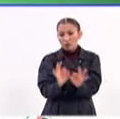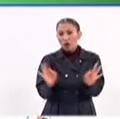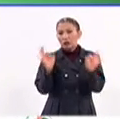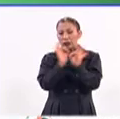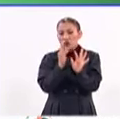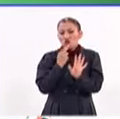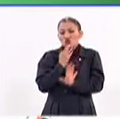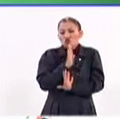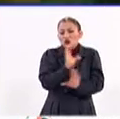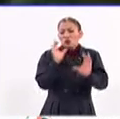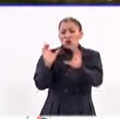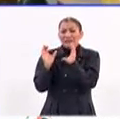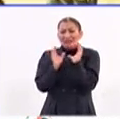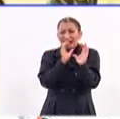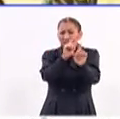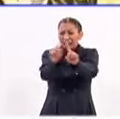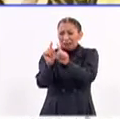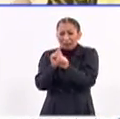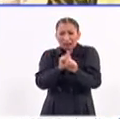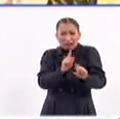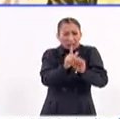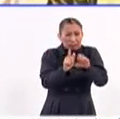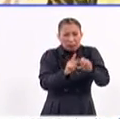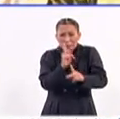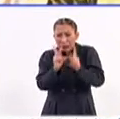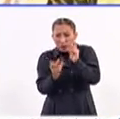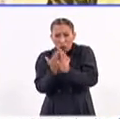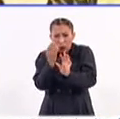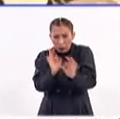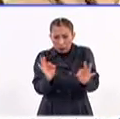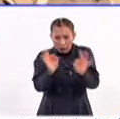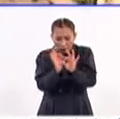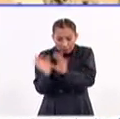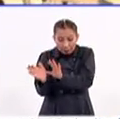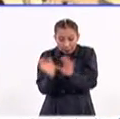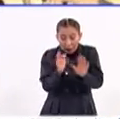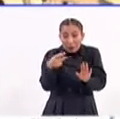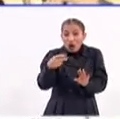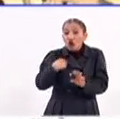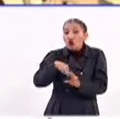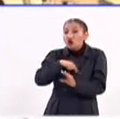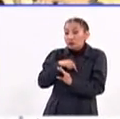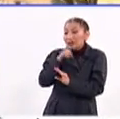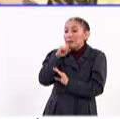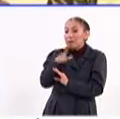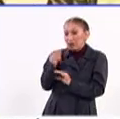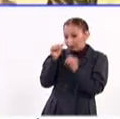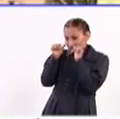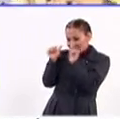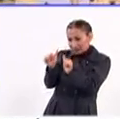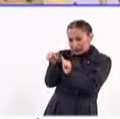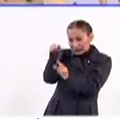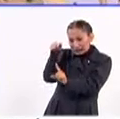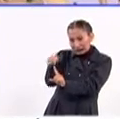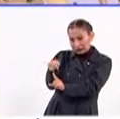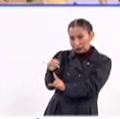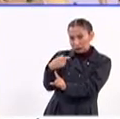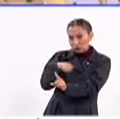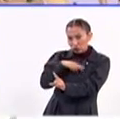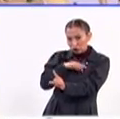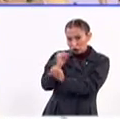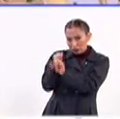importante conservar toda esa biodiversidad, toda esa parte muy, muy relevante. Pero nosotros tenemos que enfocarnos